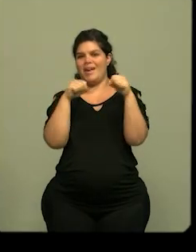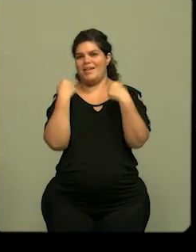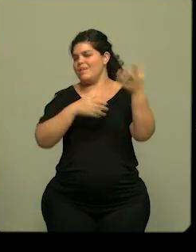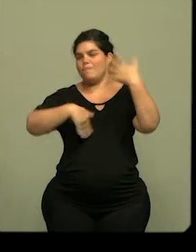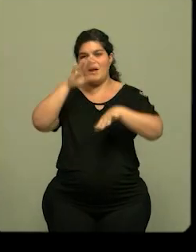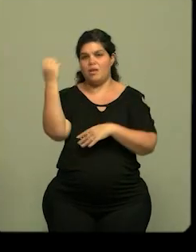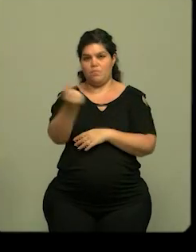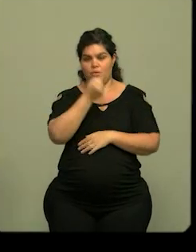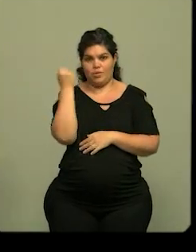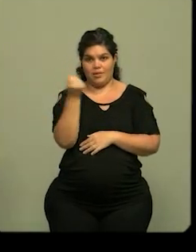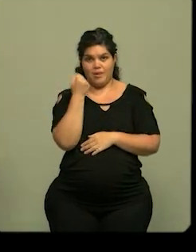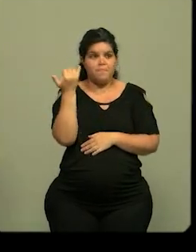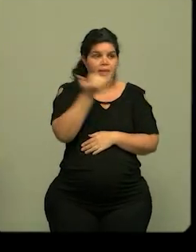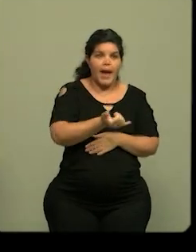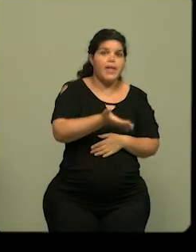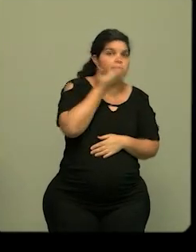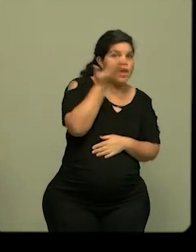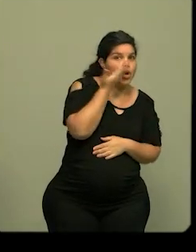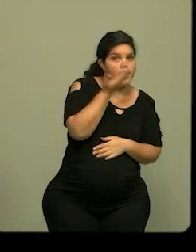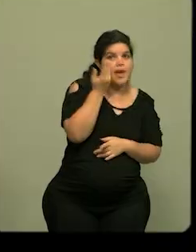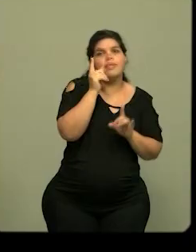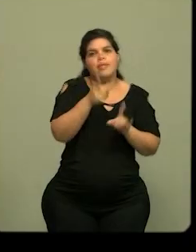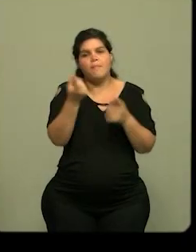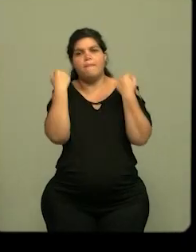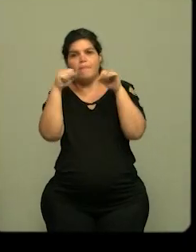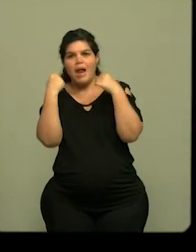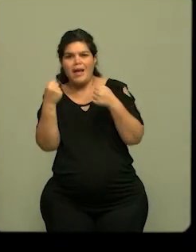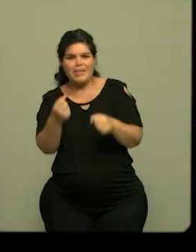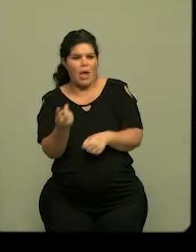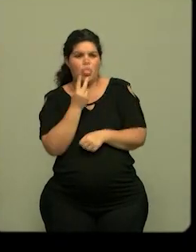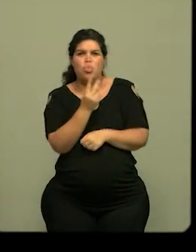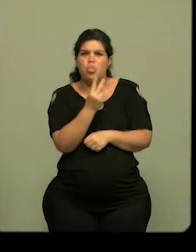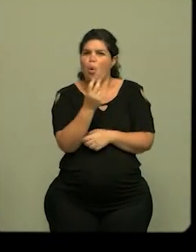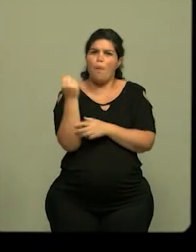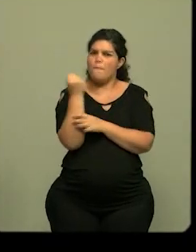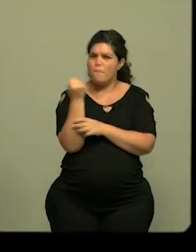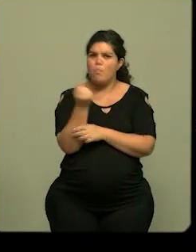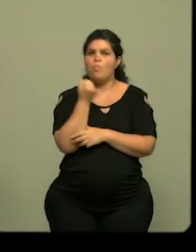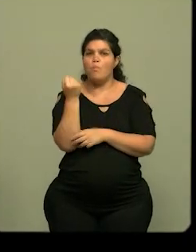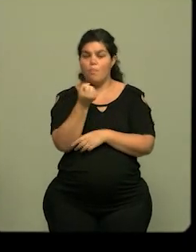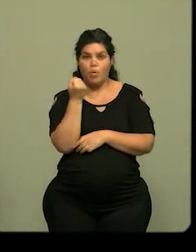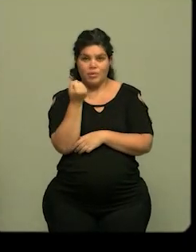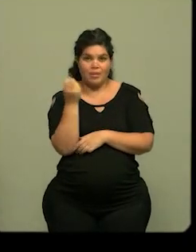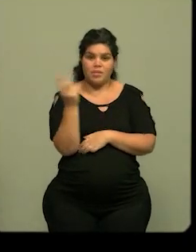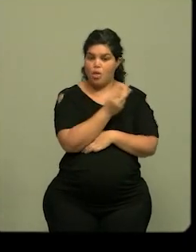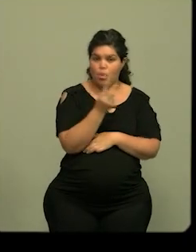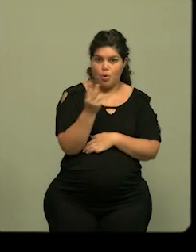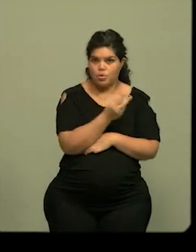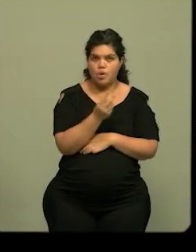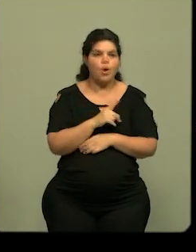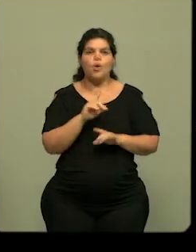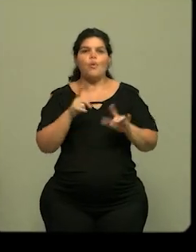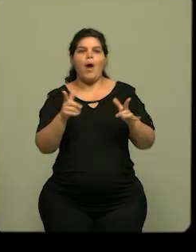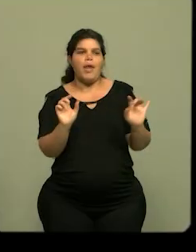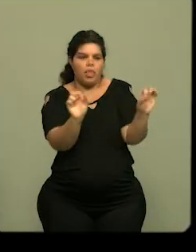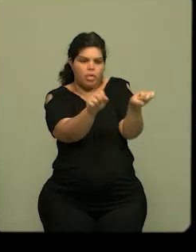una carga teórica importante, pero una carga práctica también importante. claro. No es una carrera endogámica que tiene puertas adentro, ¿no? Sino que es